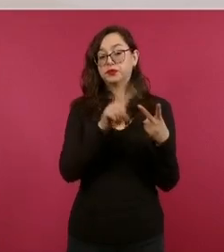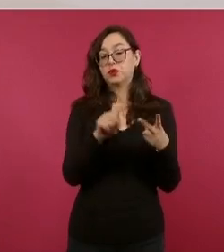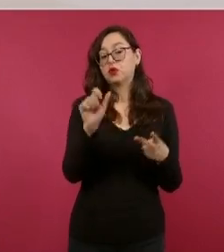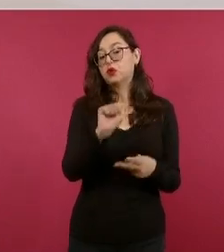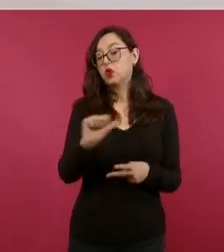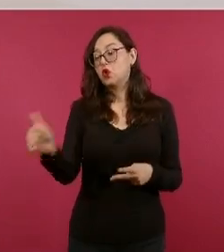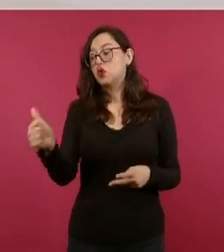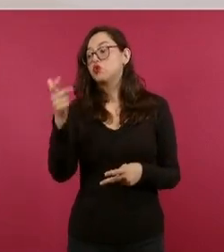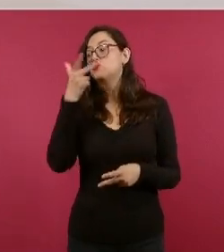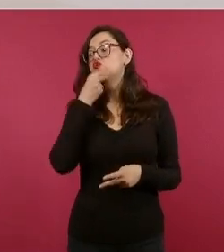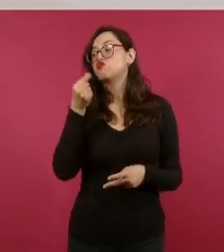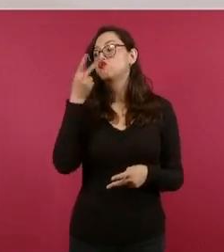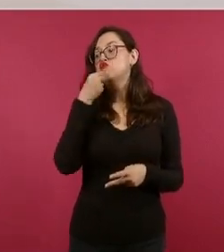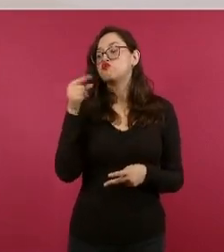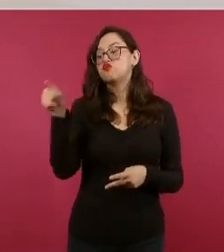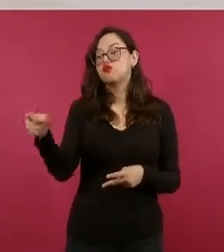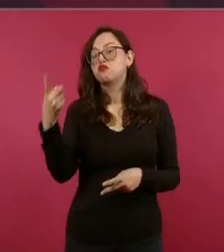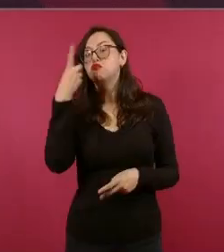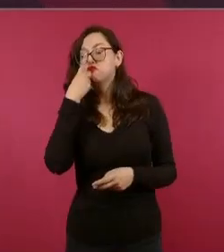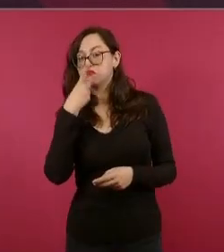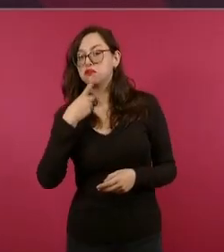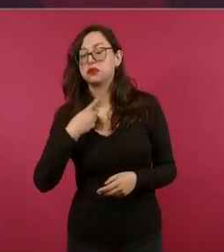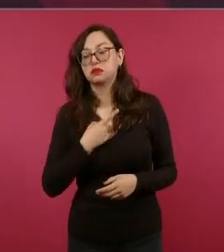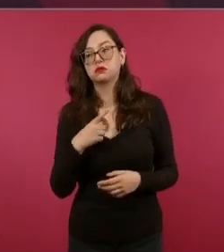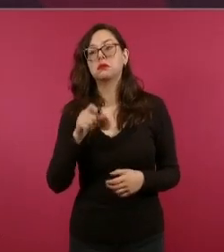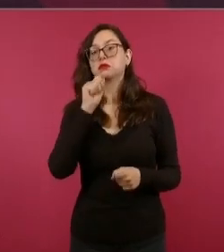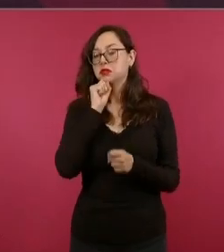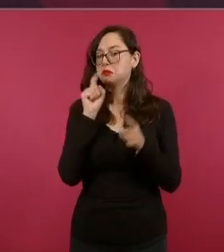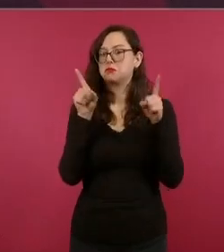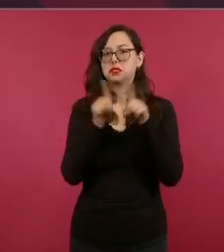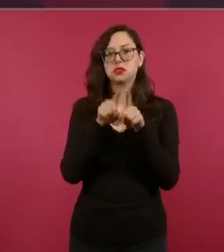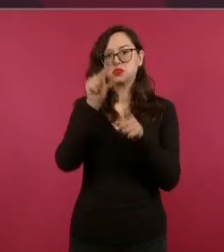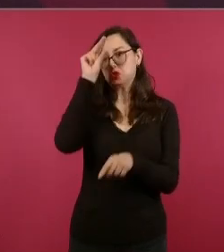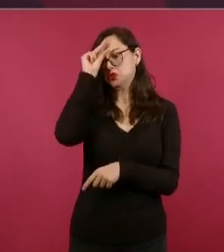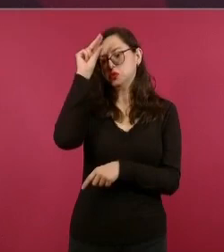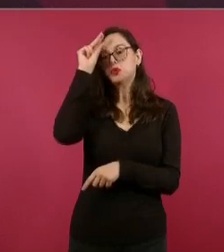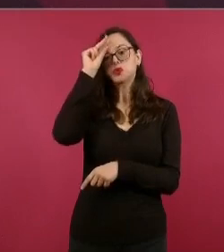más práctica, pero eficaz: